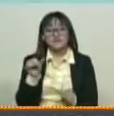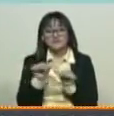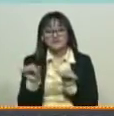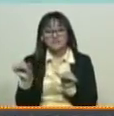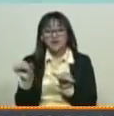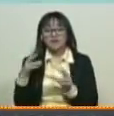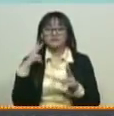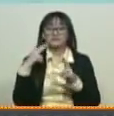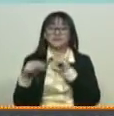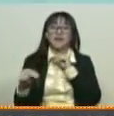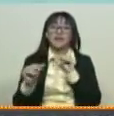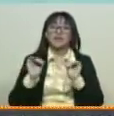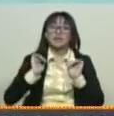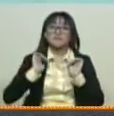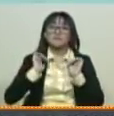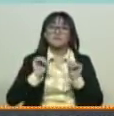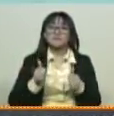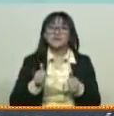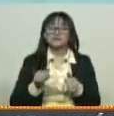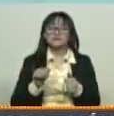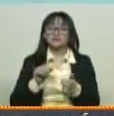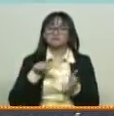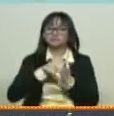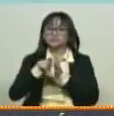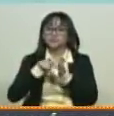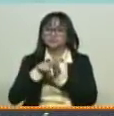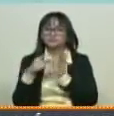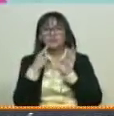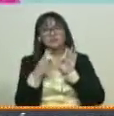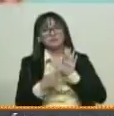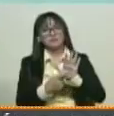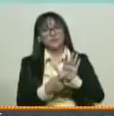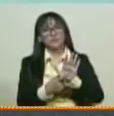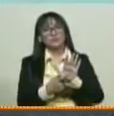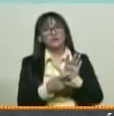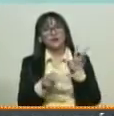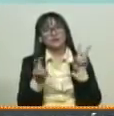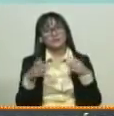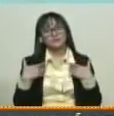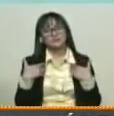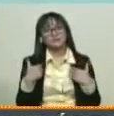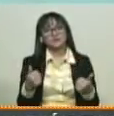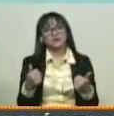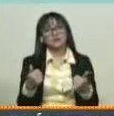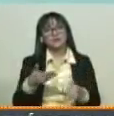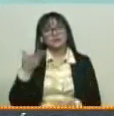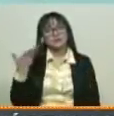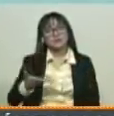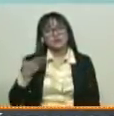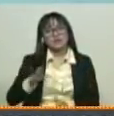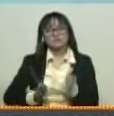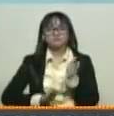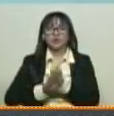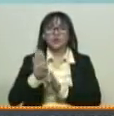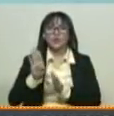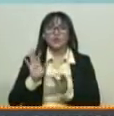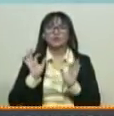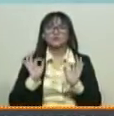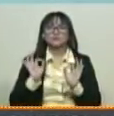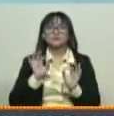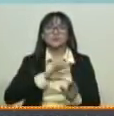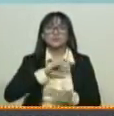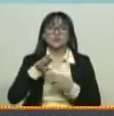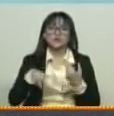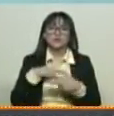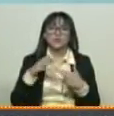semana nuevamente, inicia recorridos para demostrar en el área de salud los importantes avances que ha tenido la